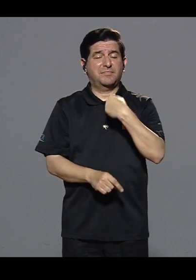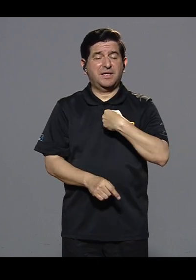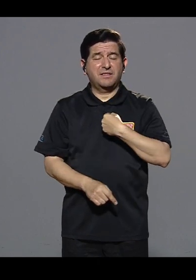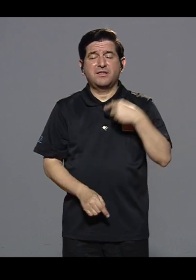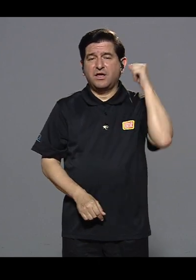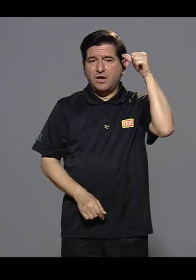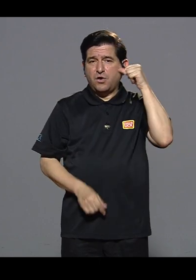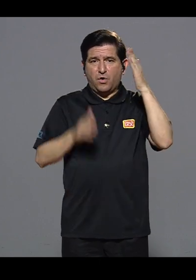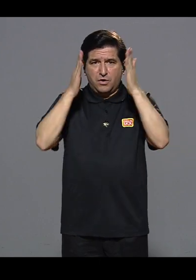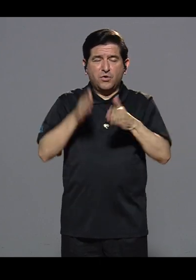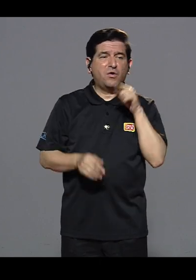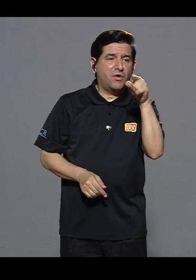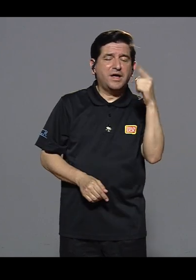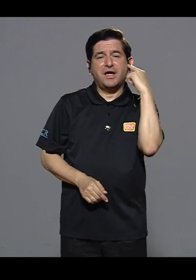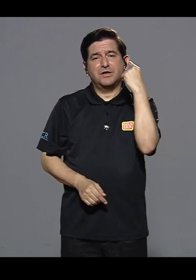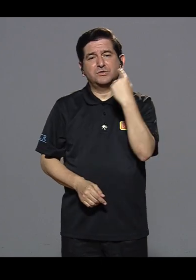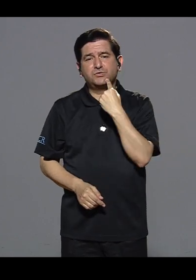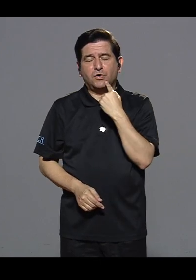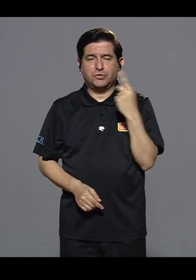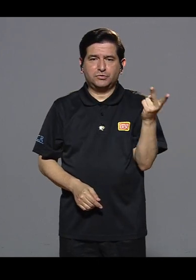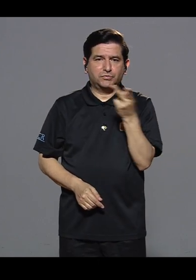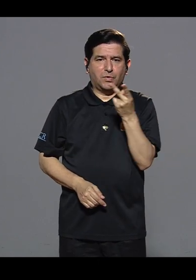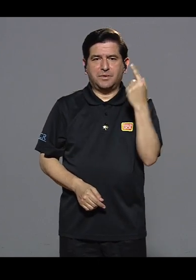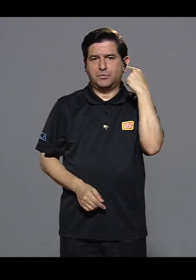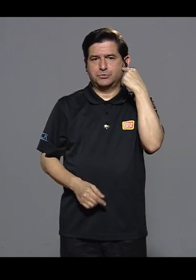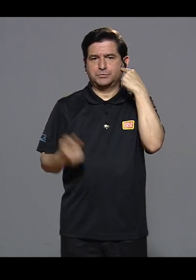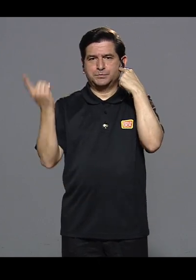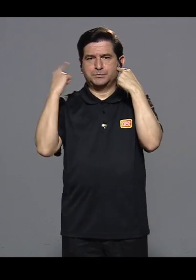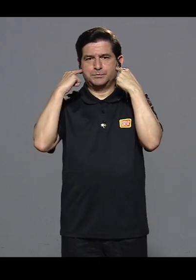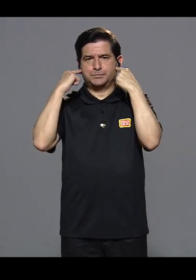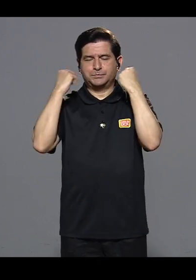la audióloga me dijo que Jeremy había quedado sordo de ambos oídos.